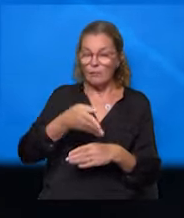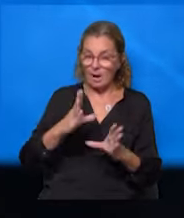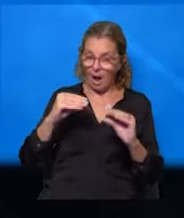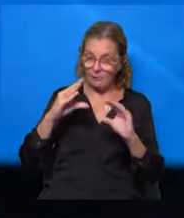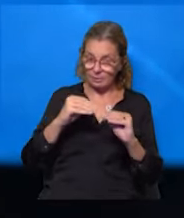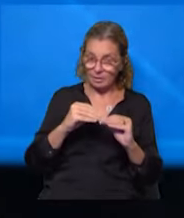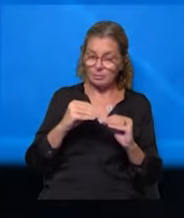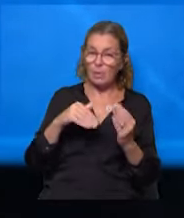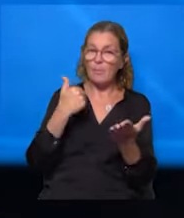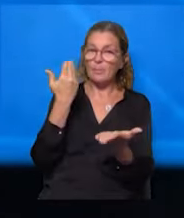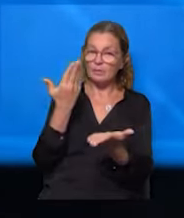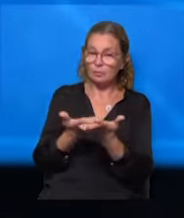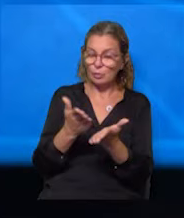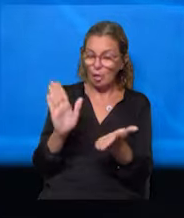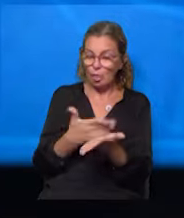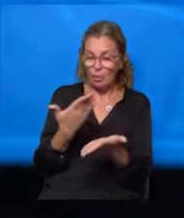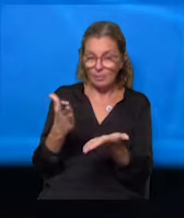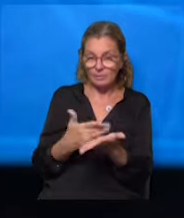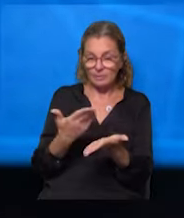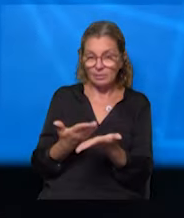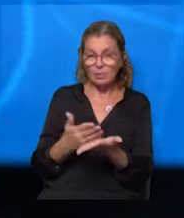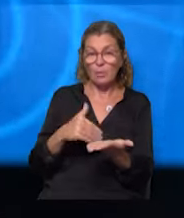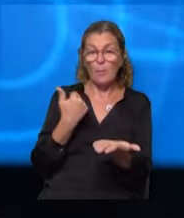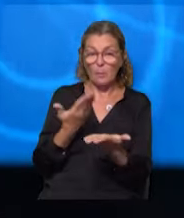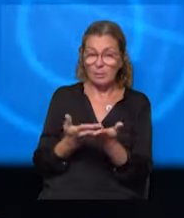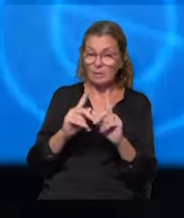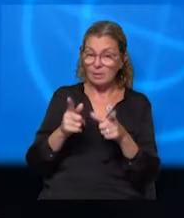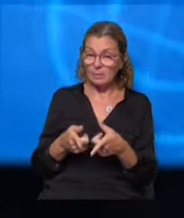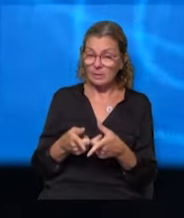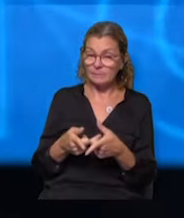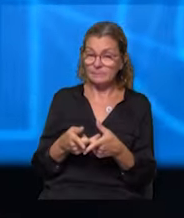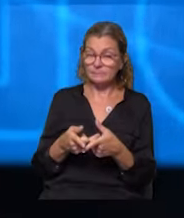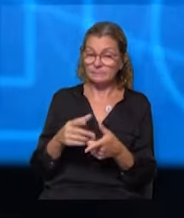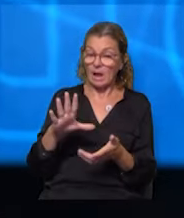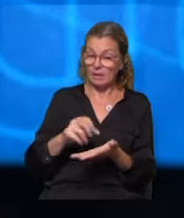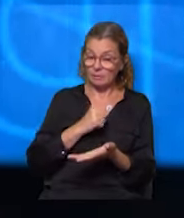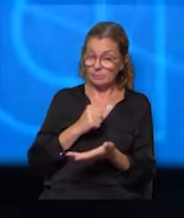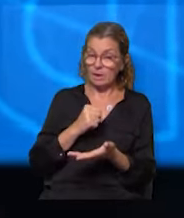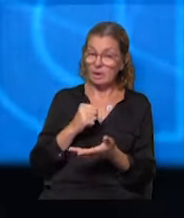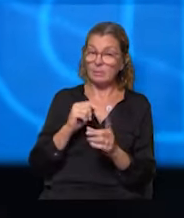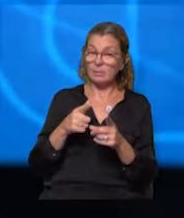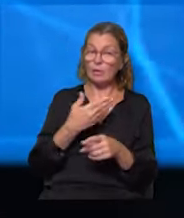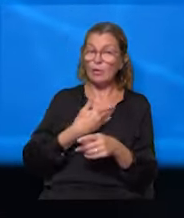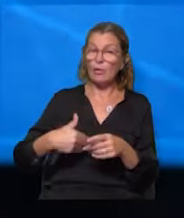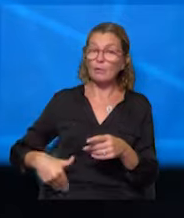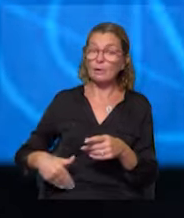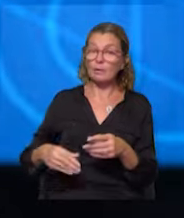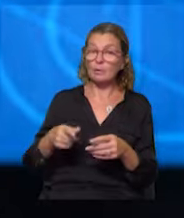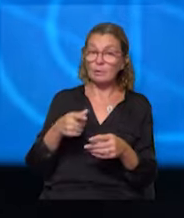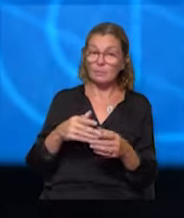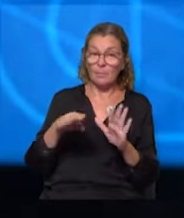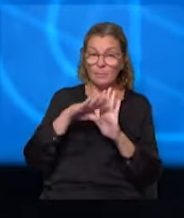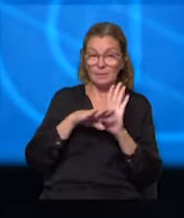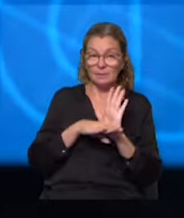diálogo presentó documentos hizo propuestas que fueron tomadas si el gobierno No implementó esas